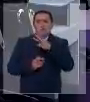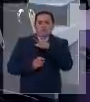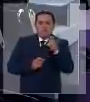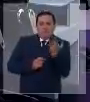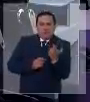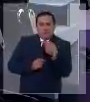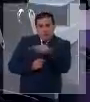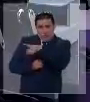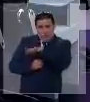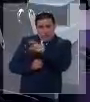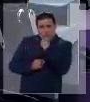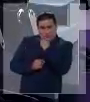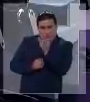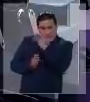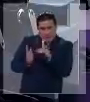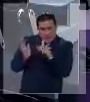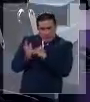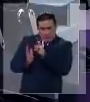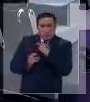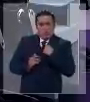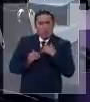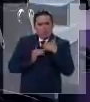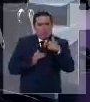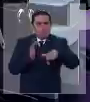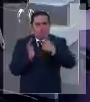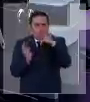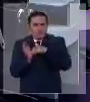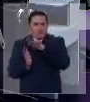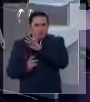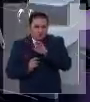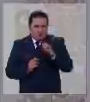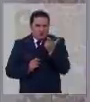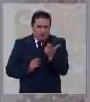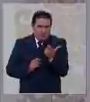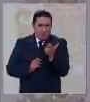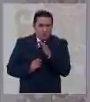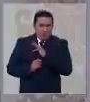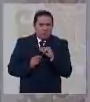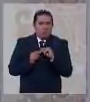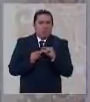eso va a incrementar evidentemente a tener el ingreso básico de 350 pesos.